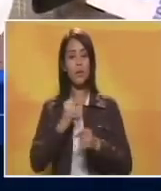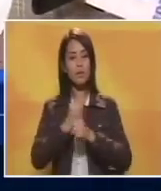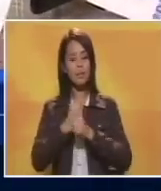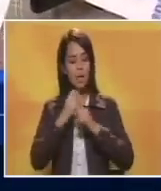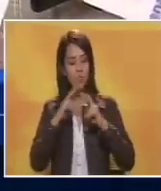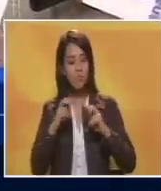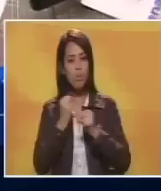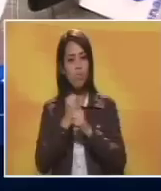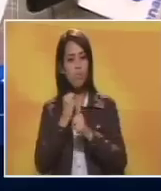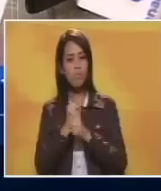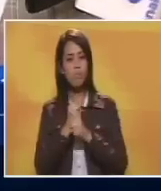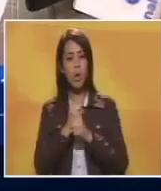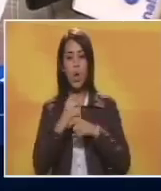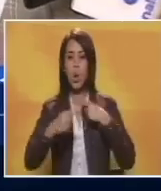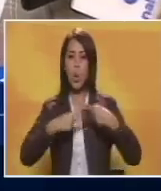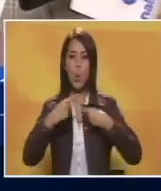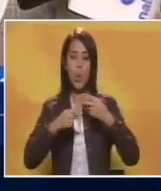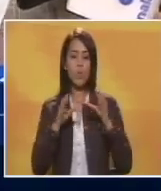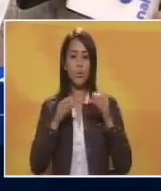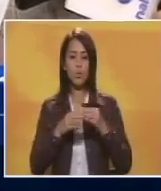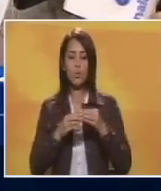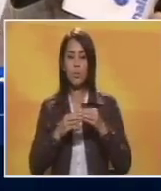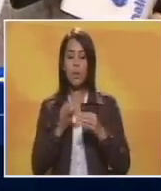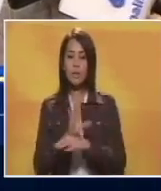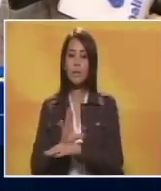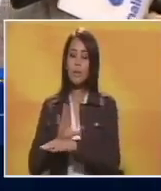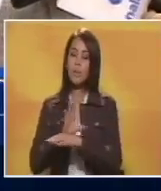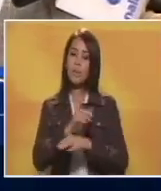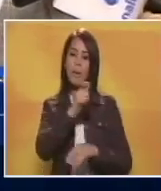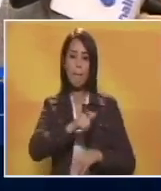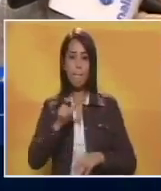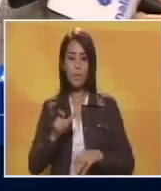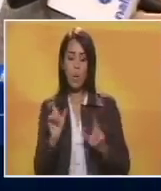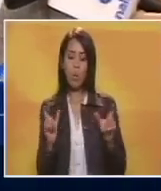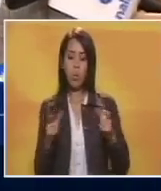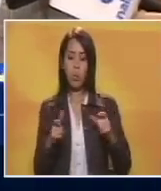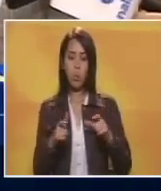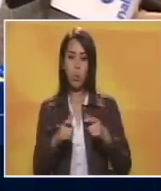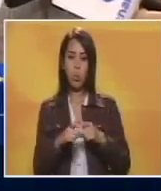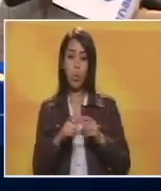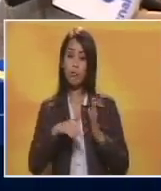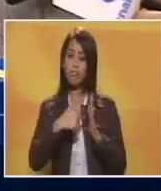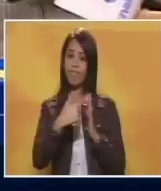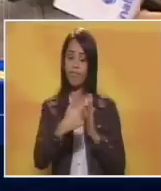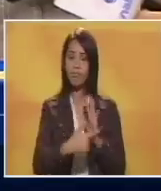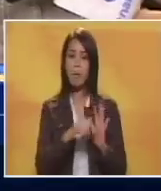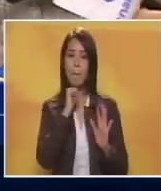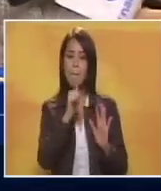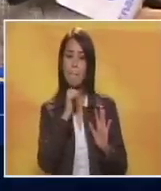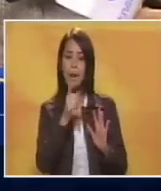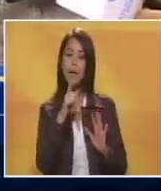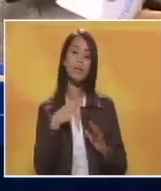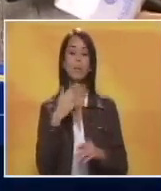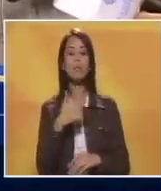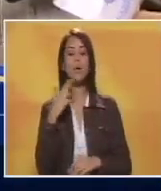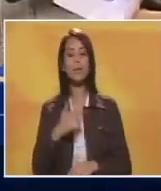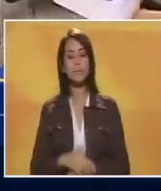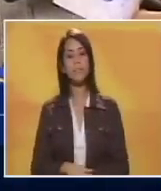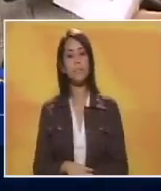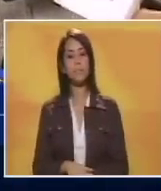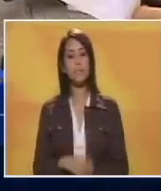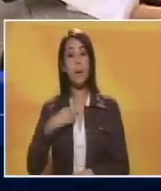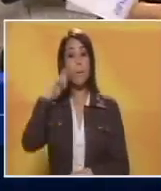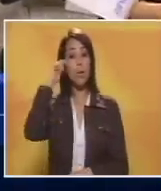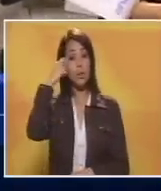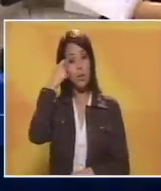trabajo que venimos realizando todos los organismos de seguridad ciudadana a fin de minimizar todos los delitos y en especial este delito de homicidio. Debemos